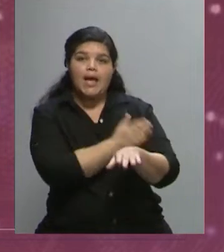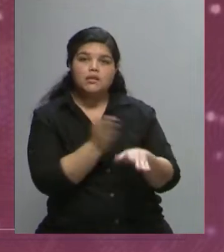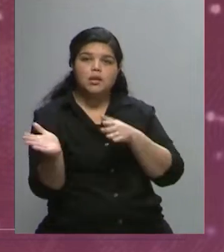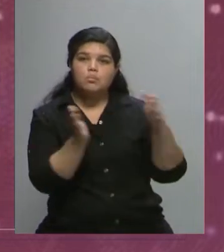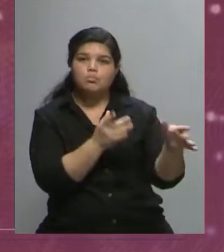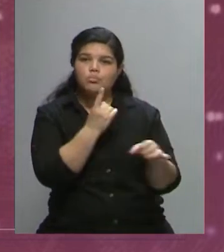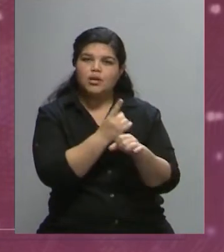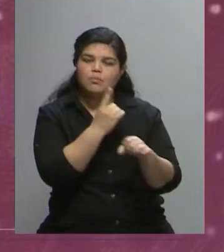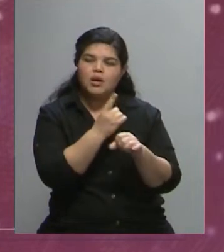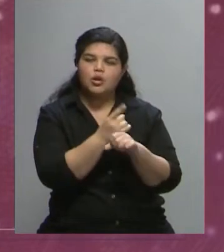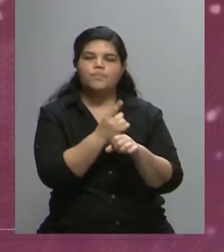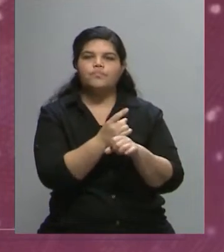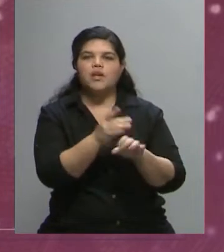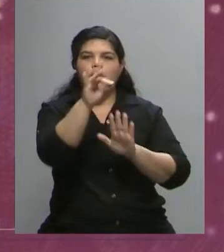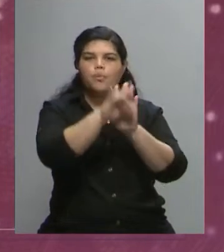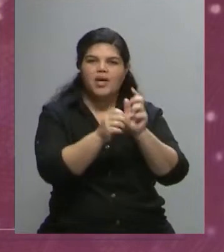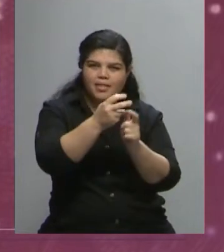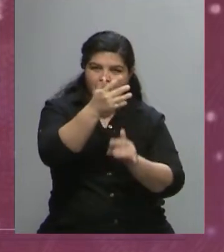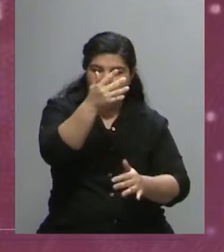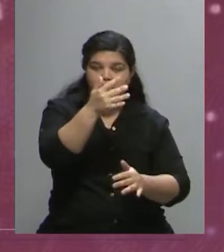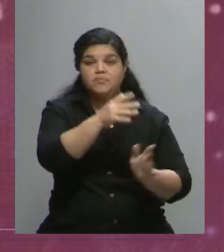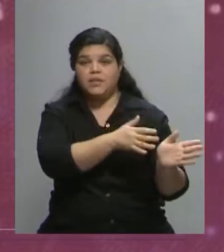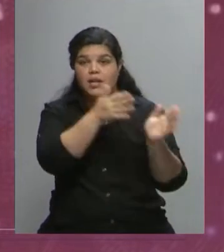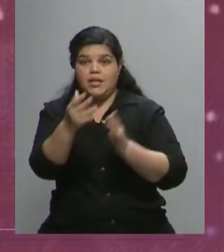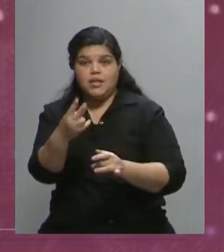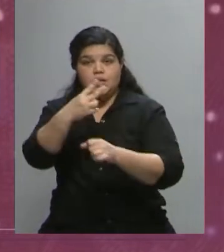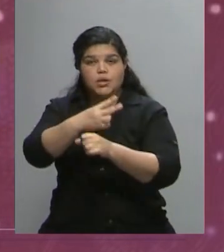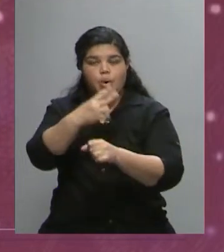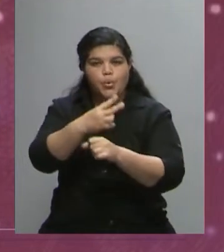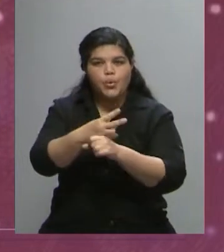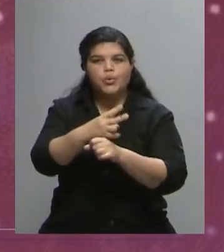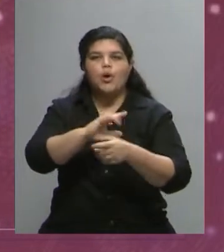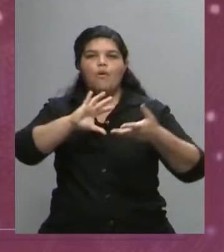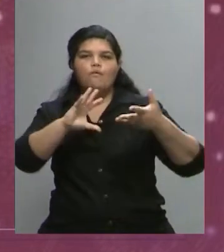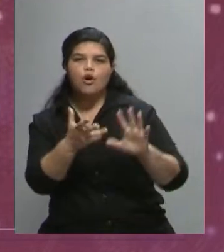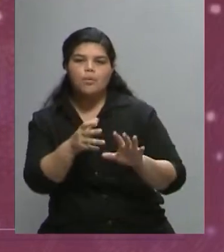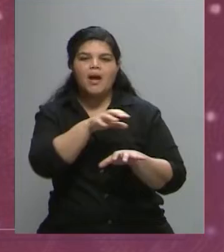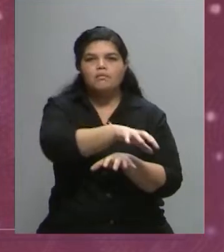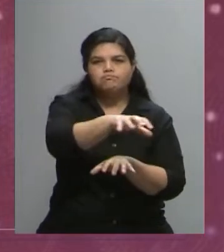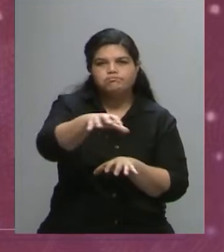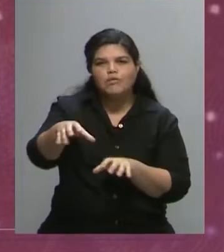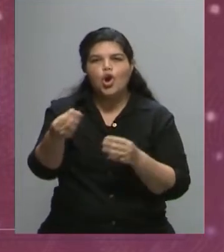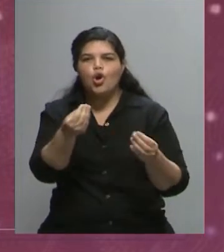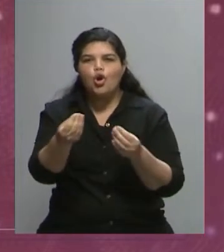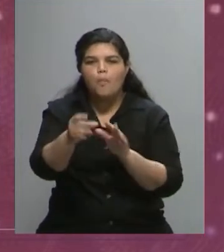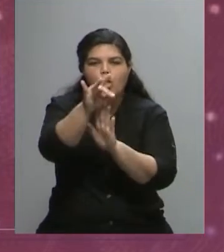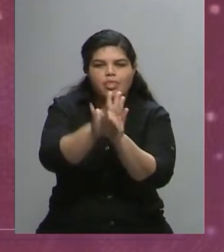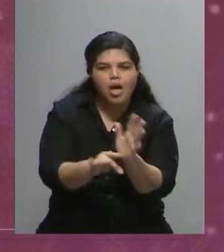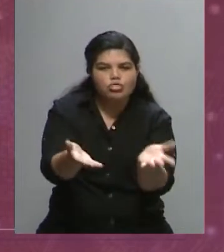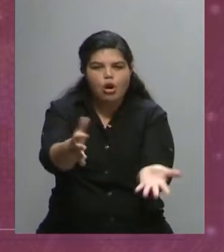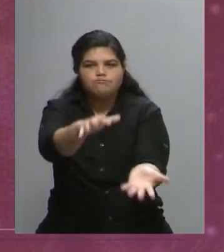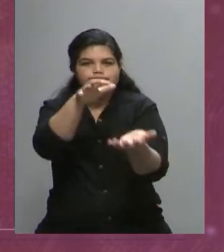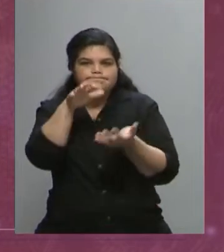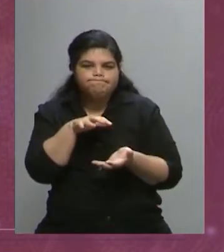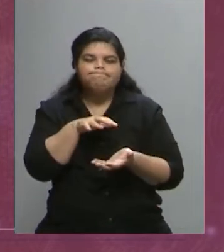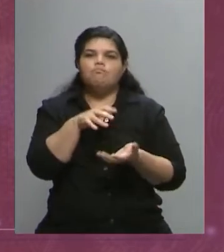el segundo analizando un poquito las estrategias que tienen las organizaciones para usarlo. Así, muchas personas pueden